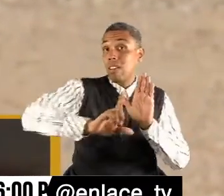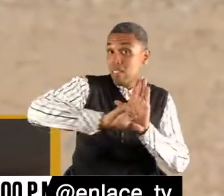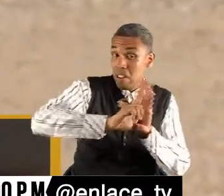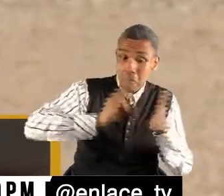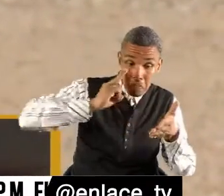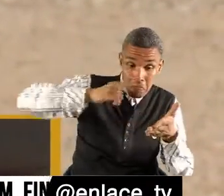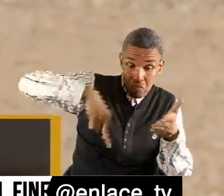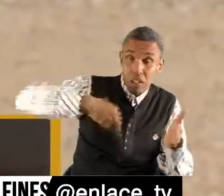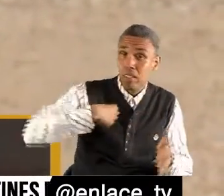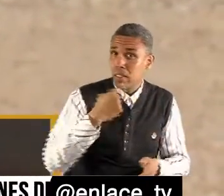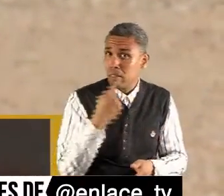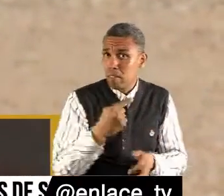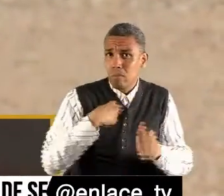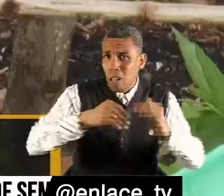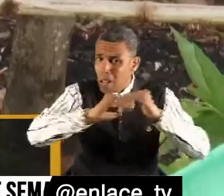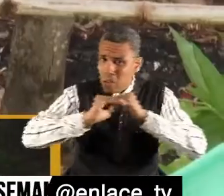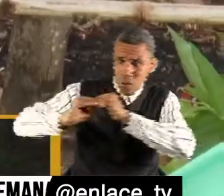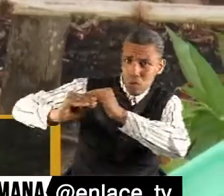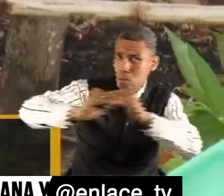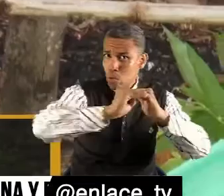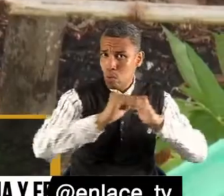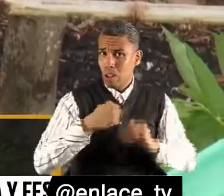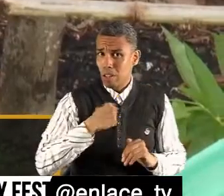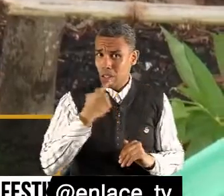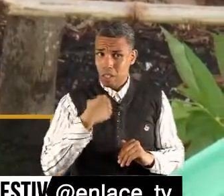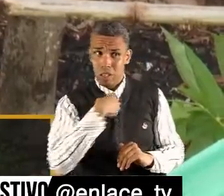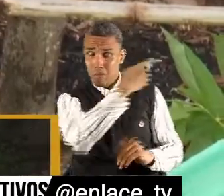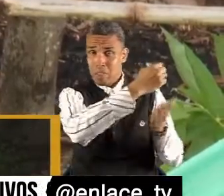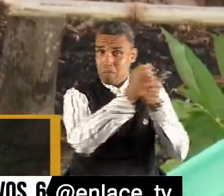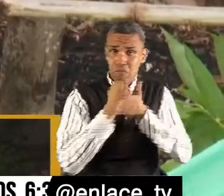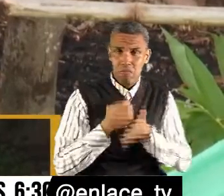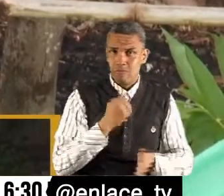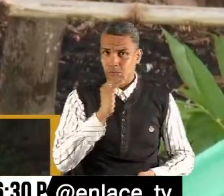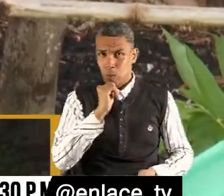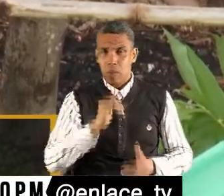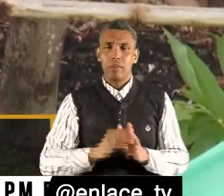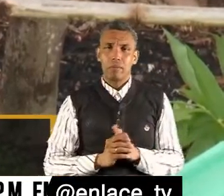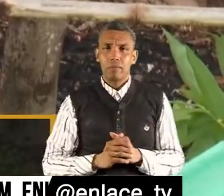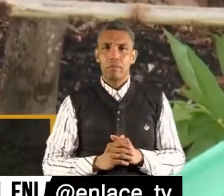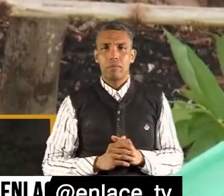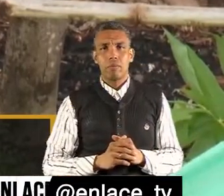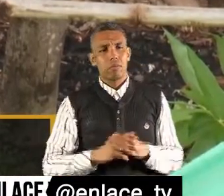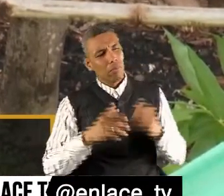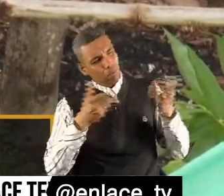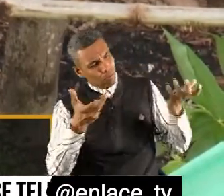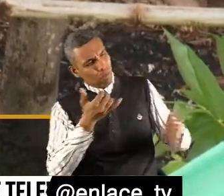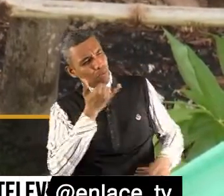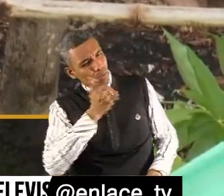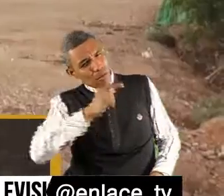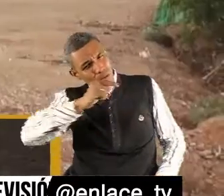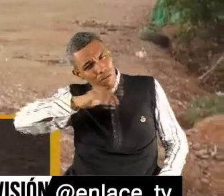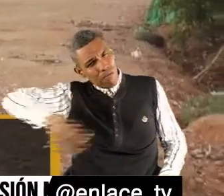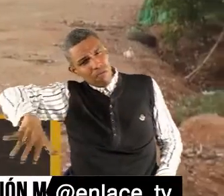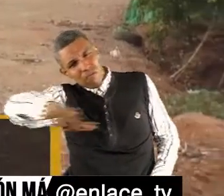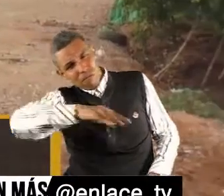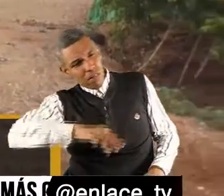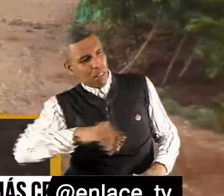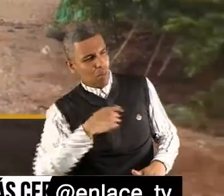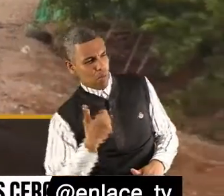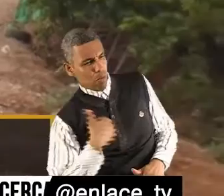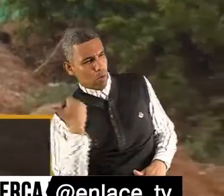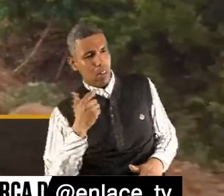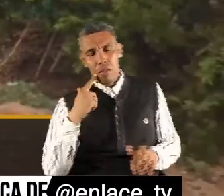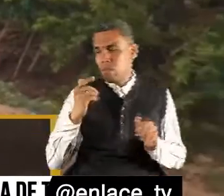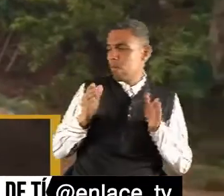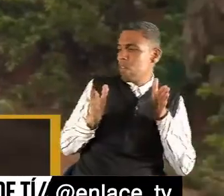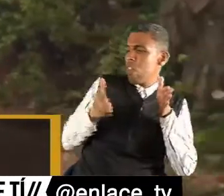en el mismo nivel de la sociedad colombiana. Sostiene el denunciante que a pesar de sus reclamos para el pago de la indemnización correspondiente, no ha sido posible que